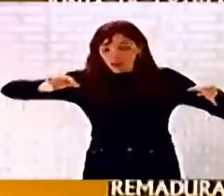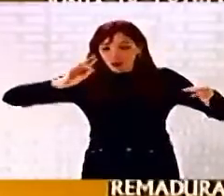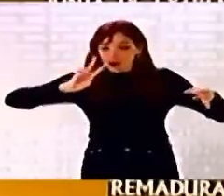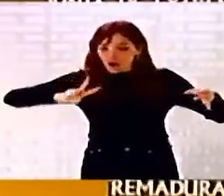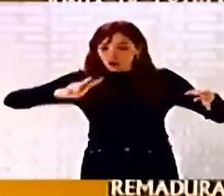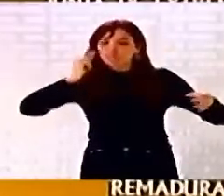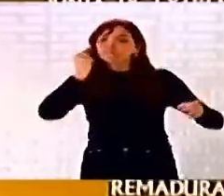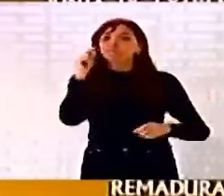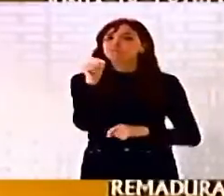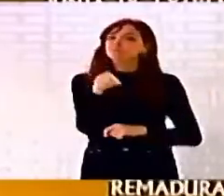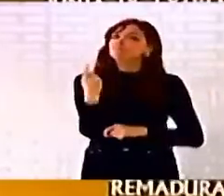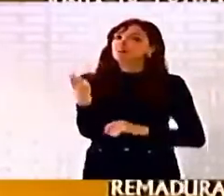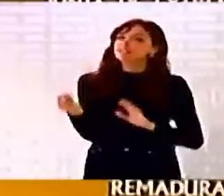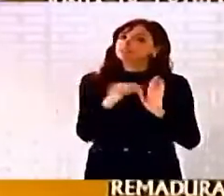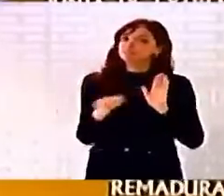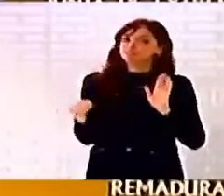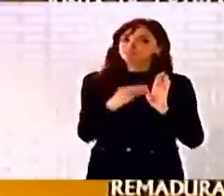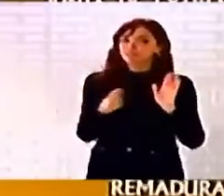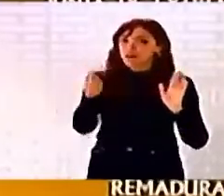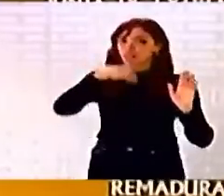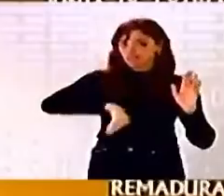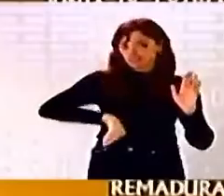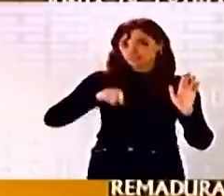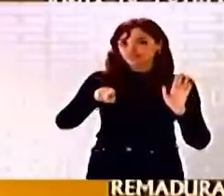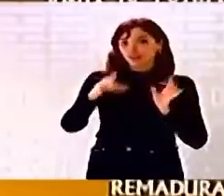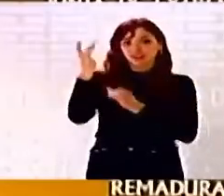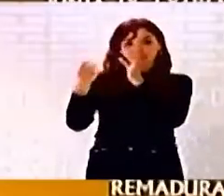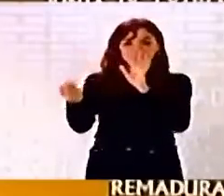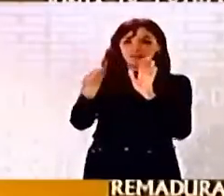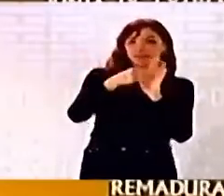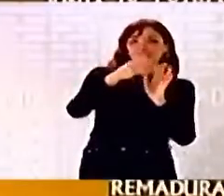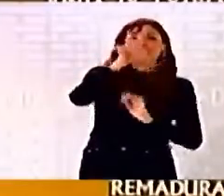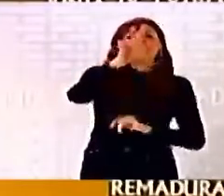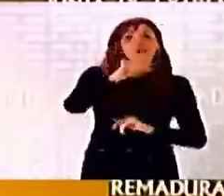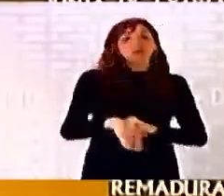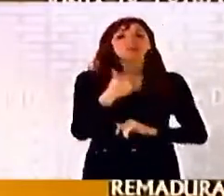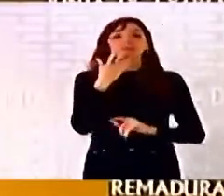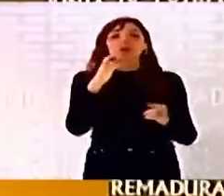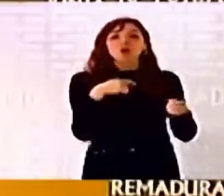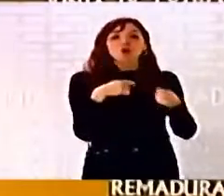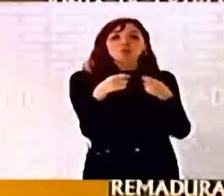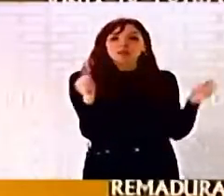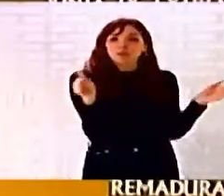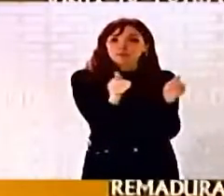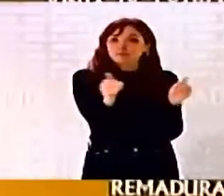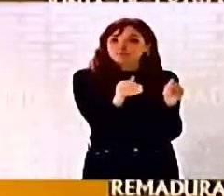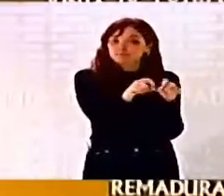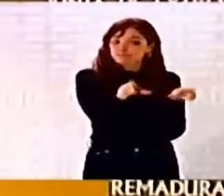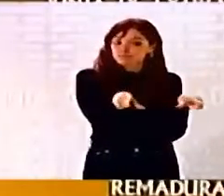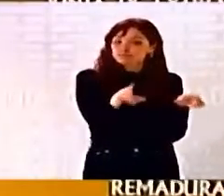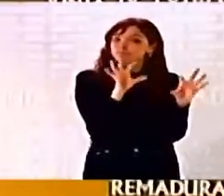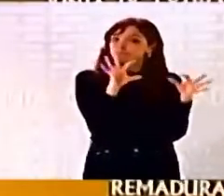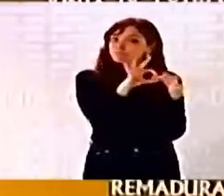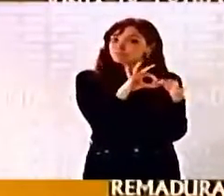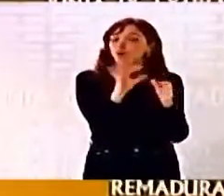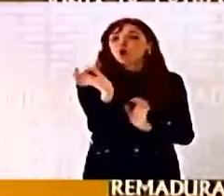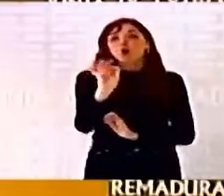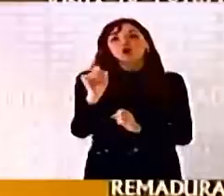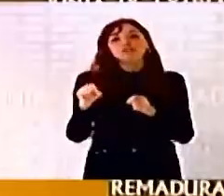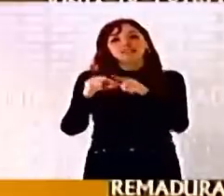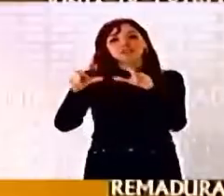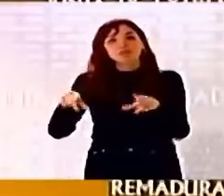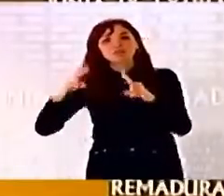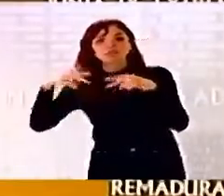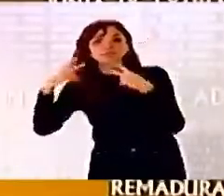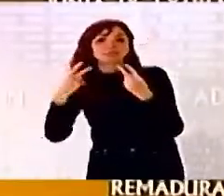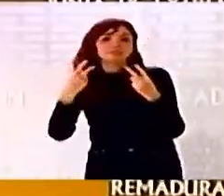necesario completar algunas de estas actividades relativas al comercio minorista y los sectores hostelero